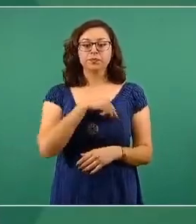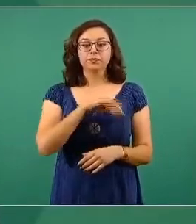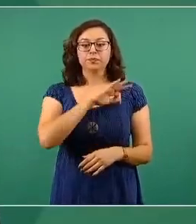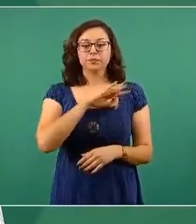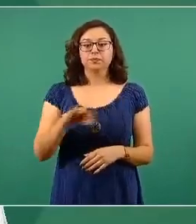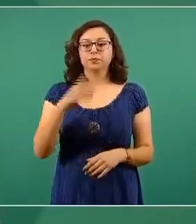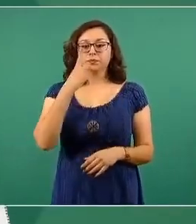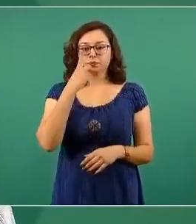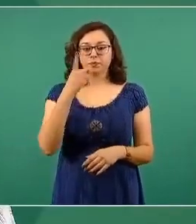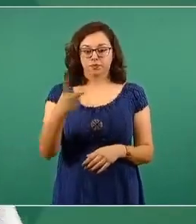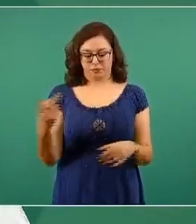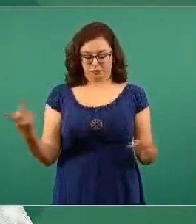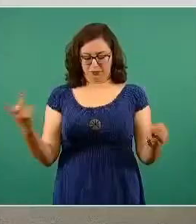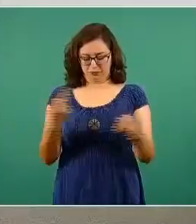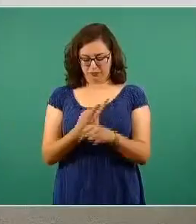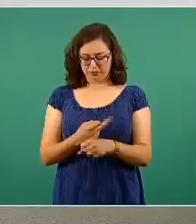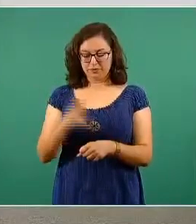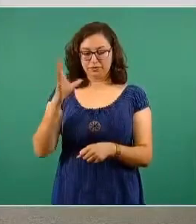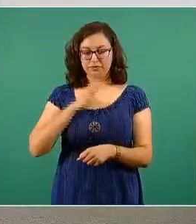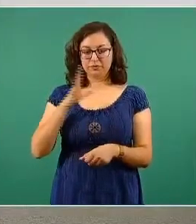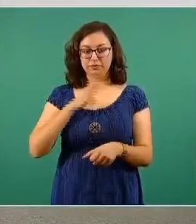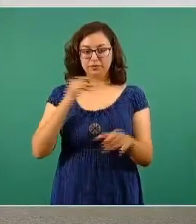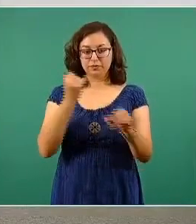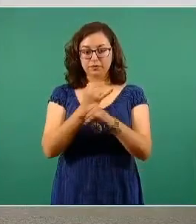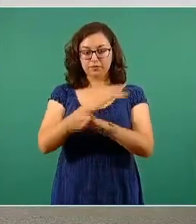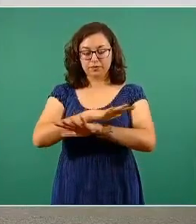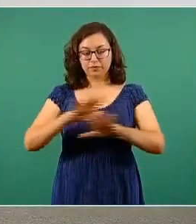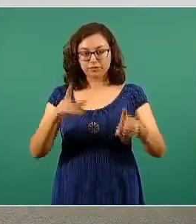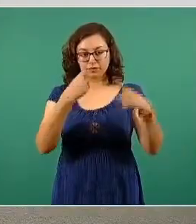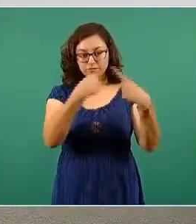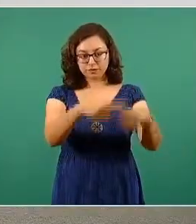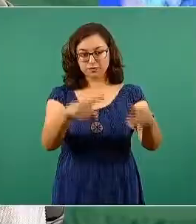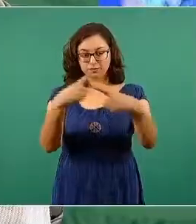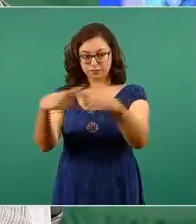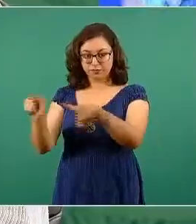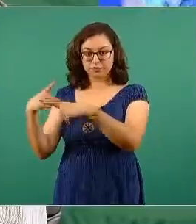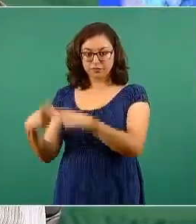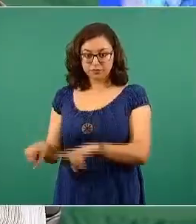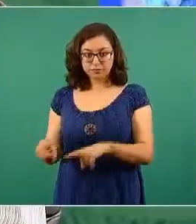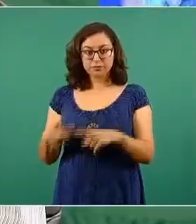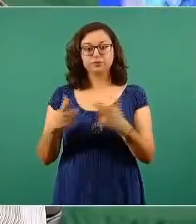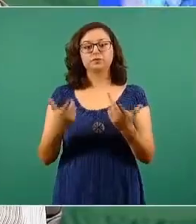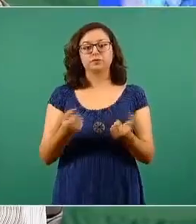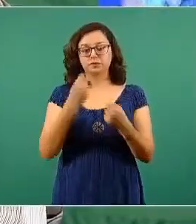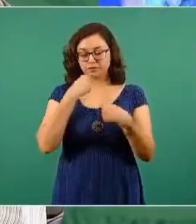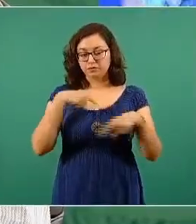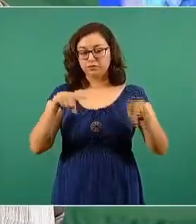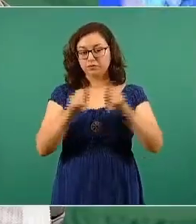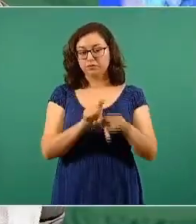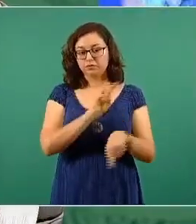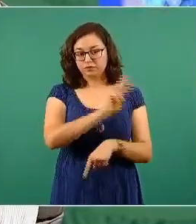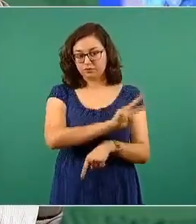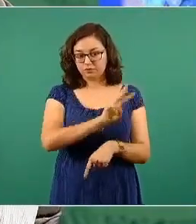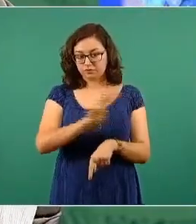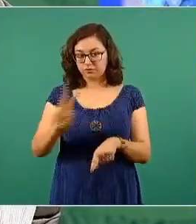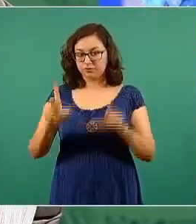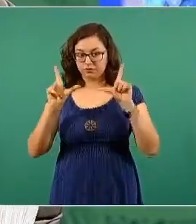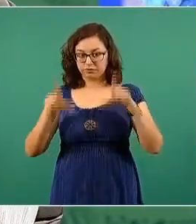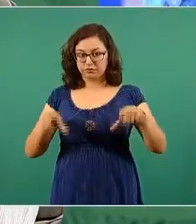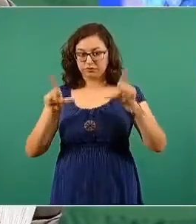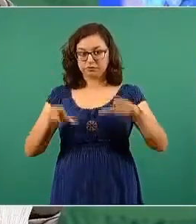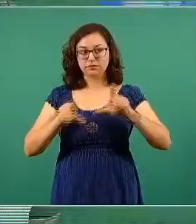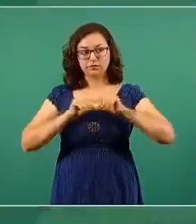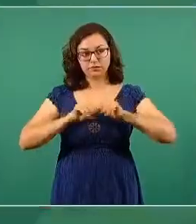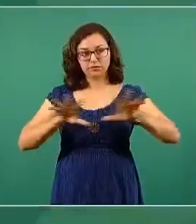en lo general, pues obviamente son varios documentos, también tengo entendido que están disponibles en páginas oficiales para su revisión y